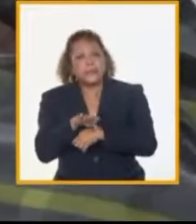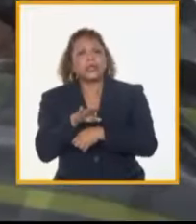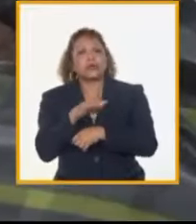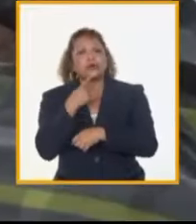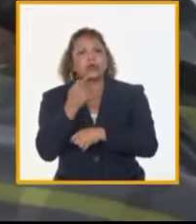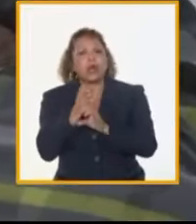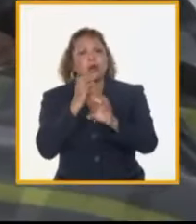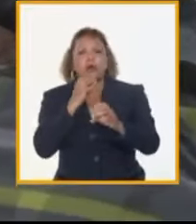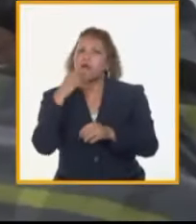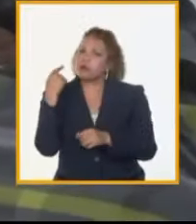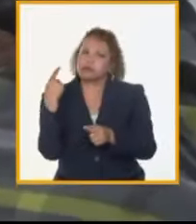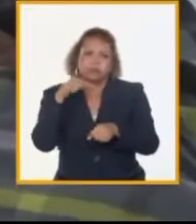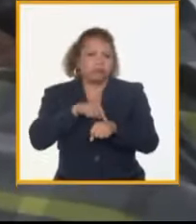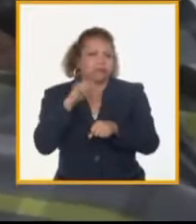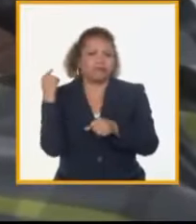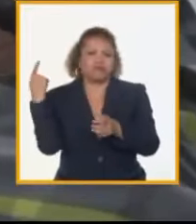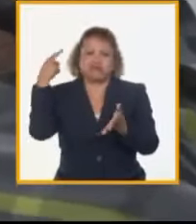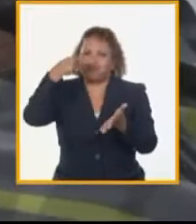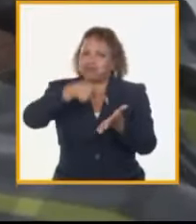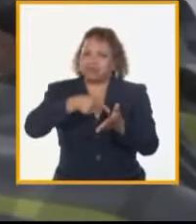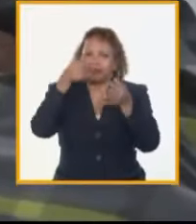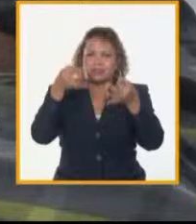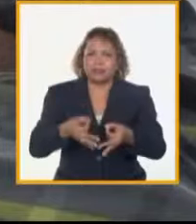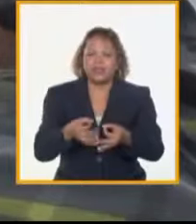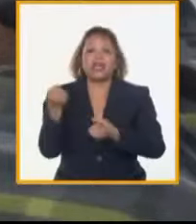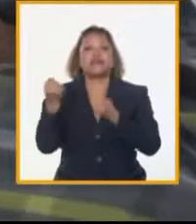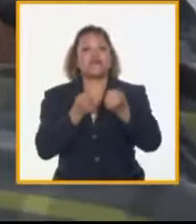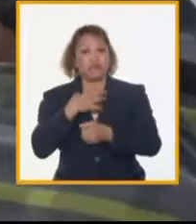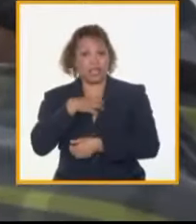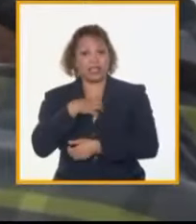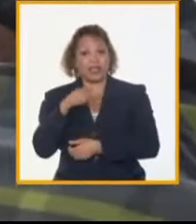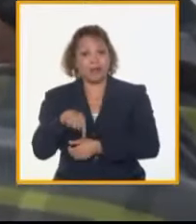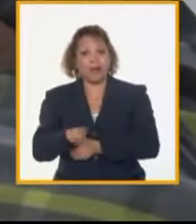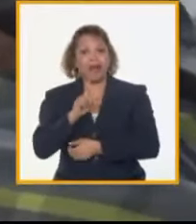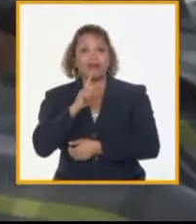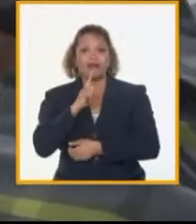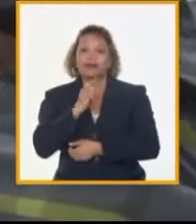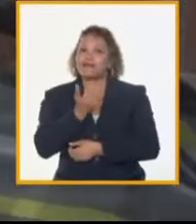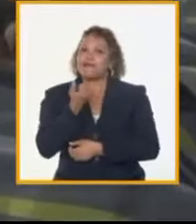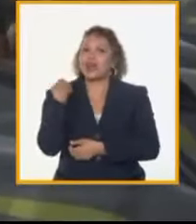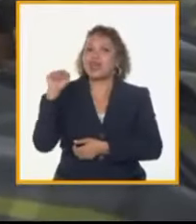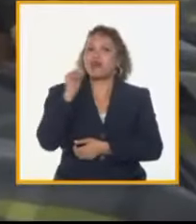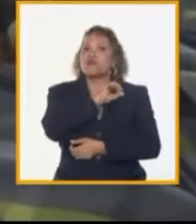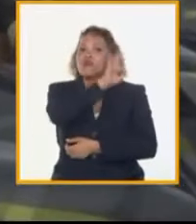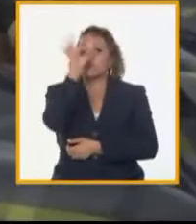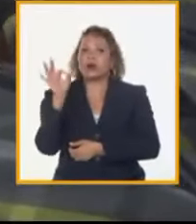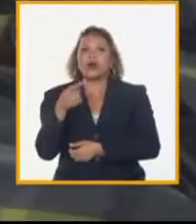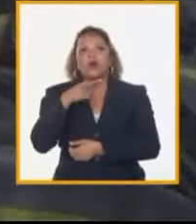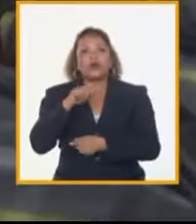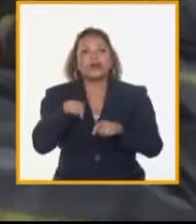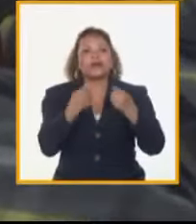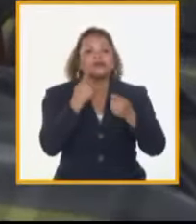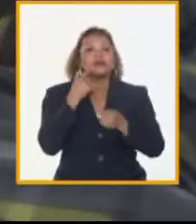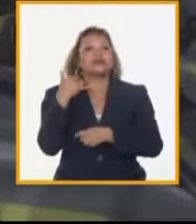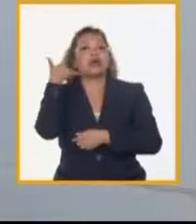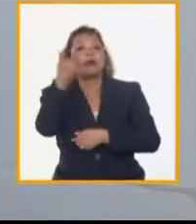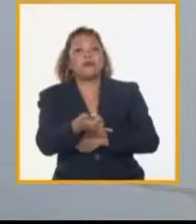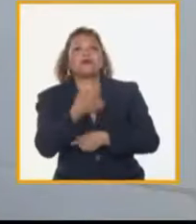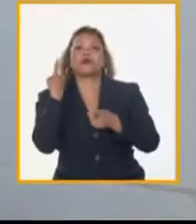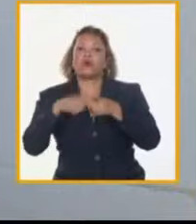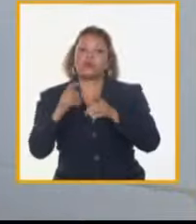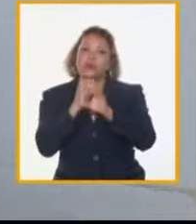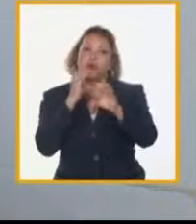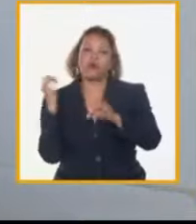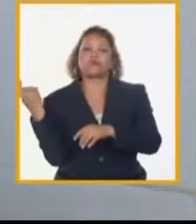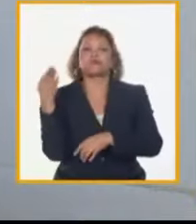allí. Por lo menos esa guagua, el chofer ese que tenemos ahora, nunca la vida falla. Hoy estaba roto y llamó por teléfono rápido y mandaron otra guagua.